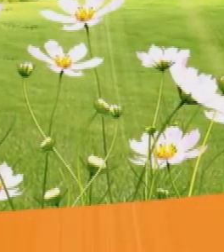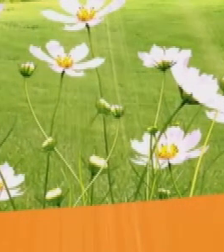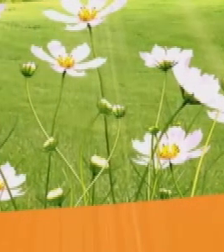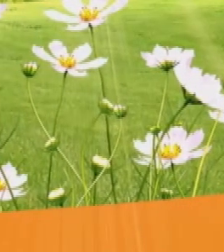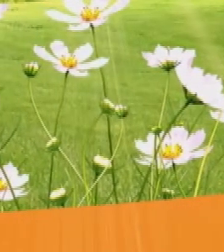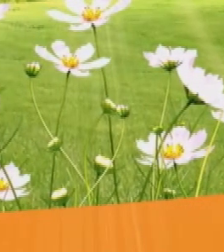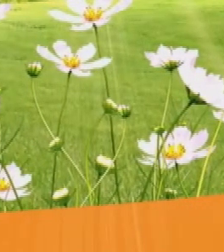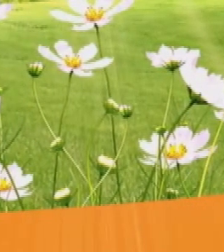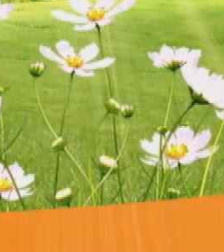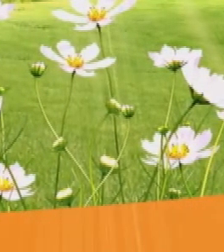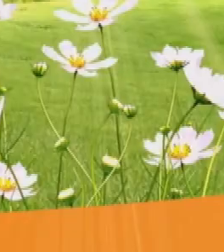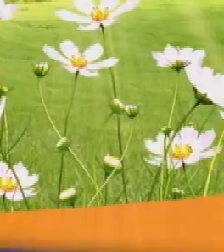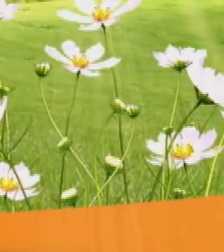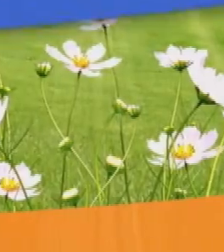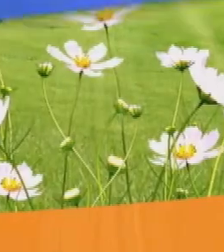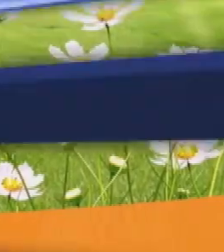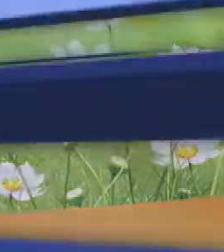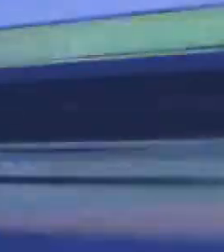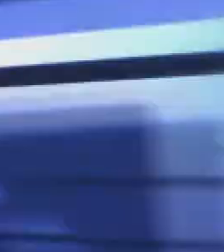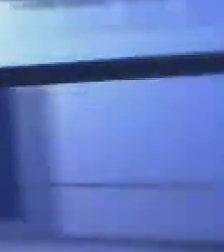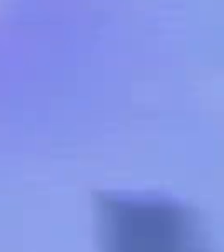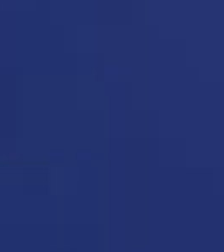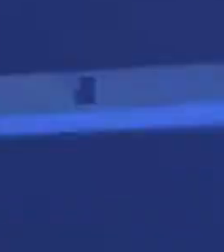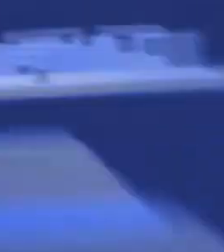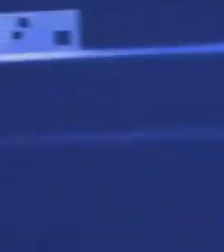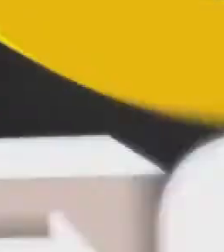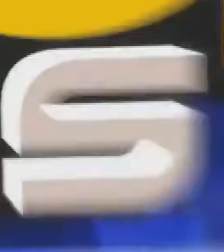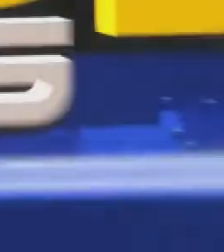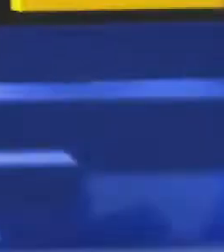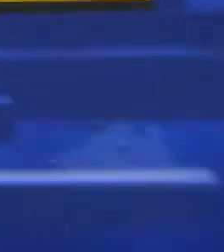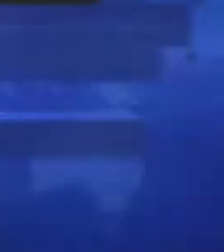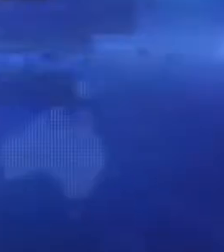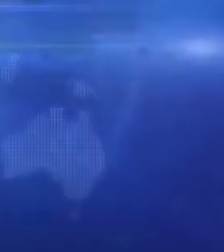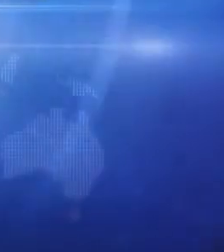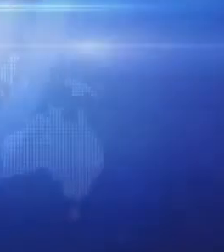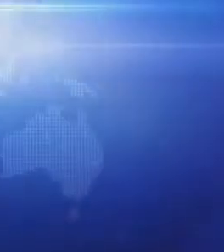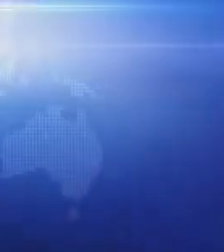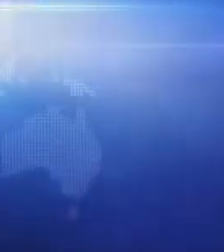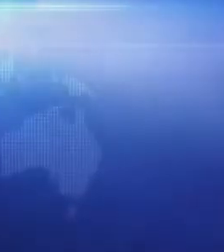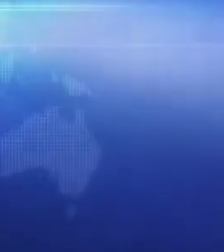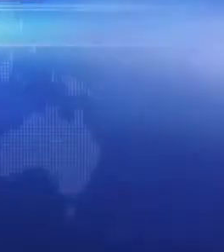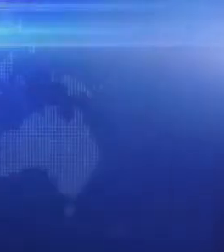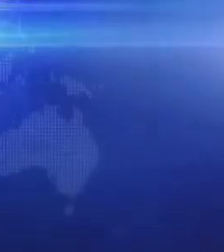líder en limpieza. Enlace Noticias, el noticiero que usted quiere ver.